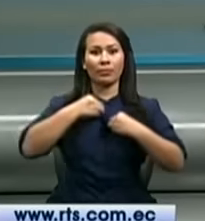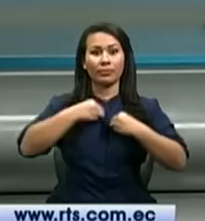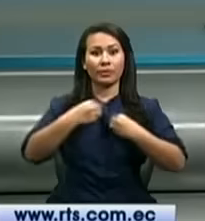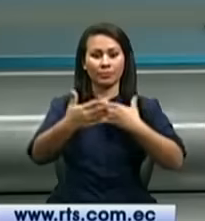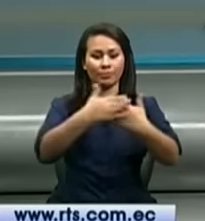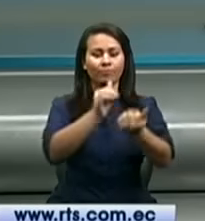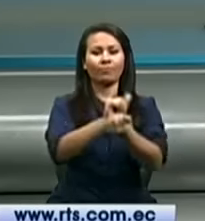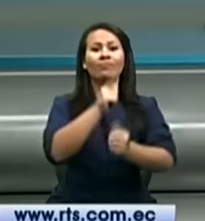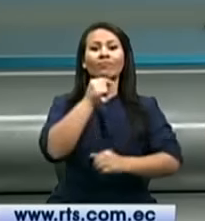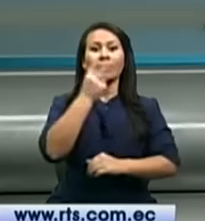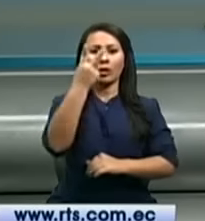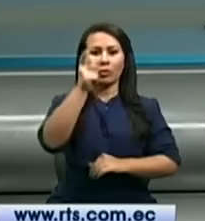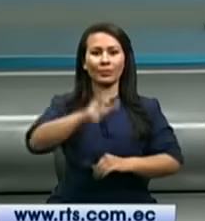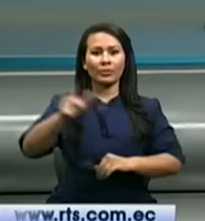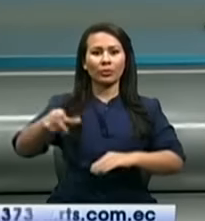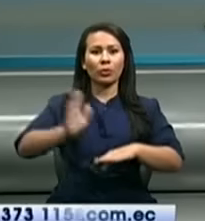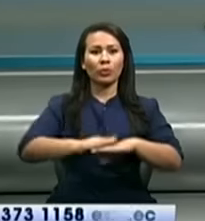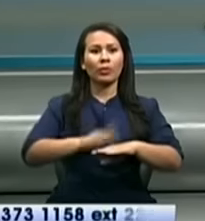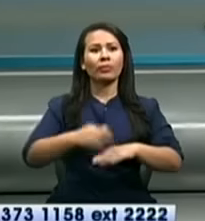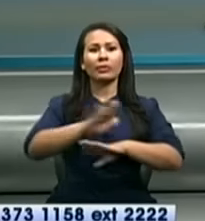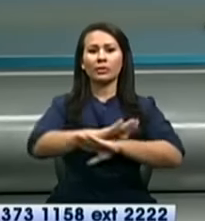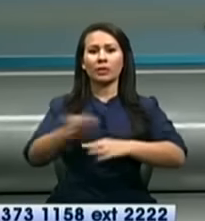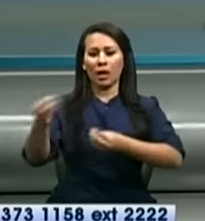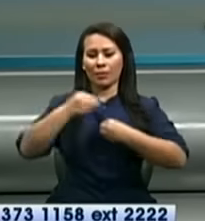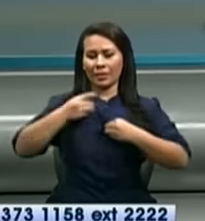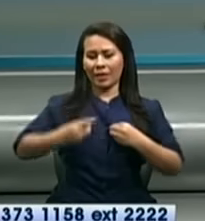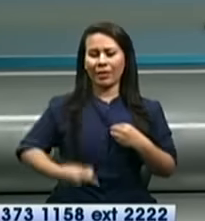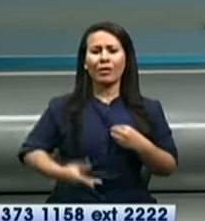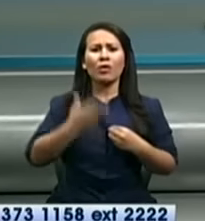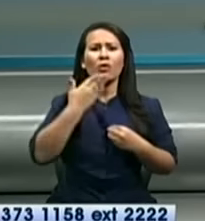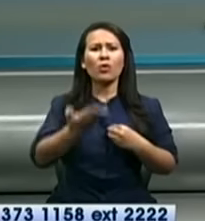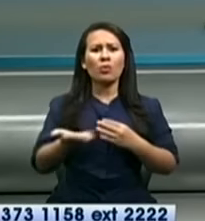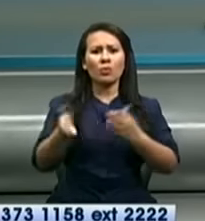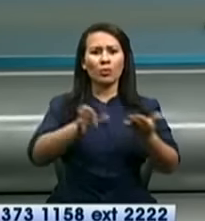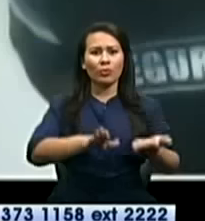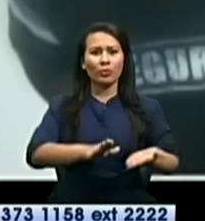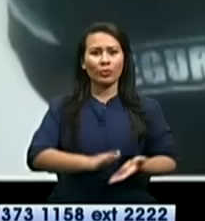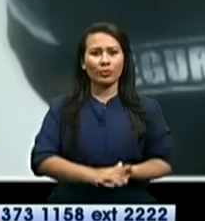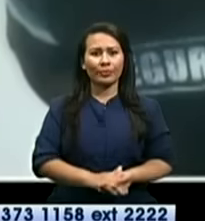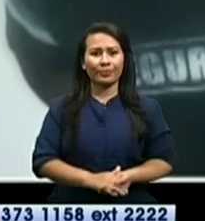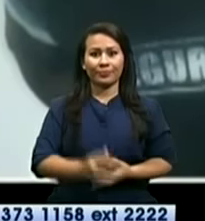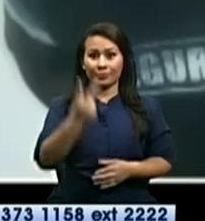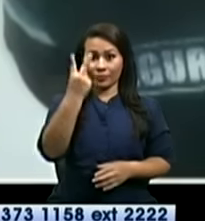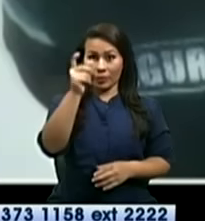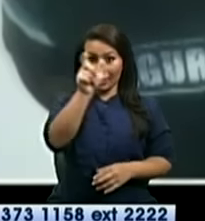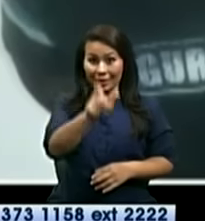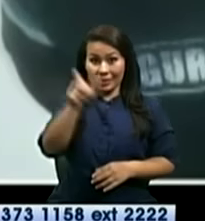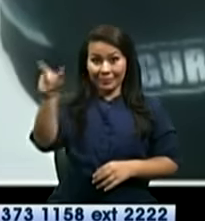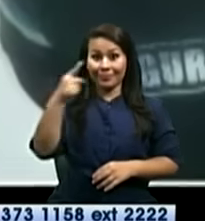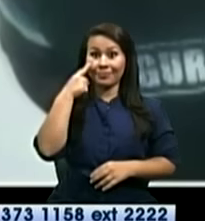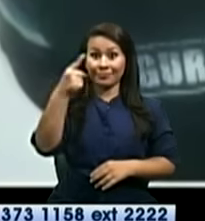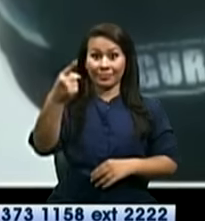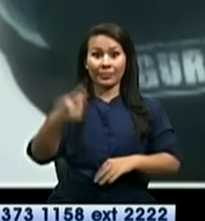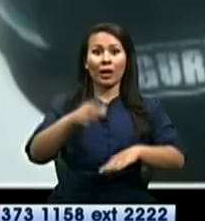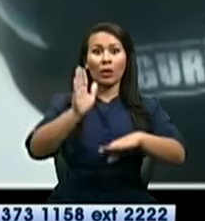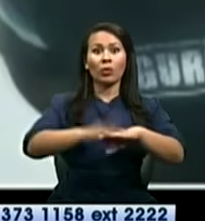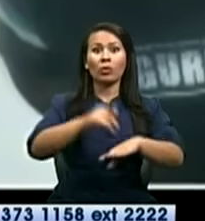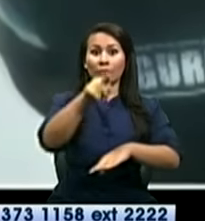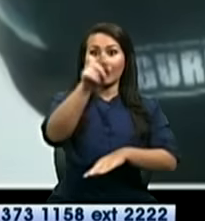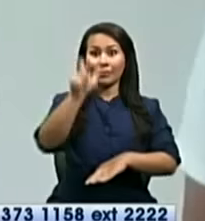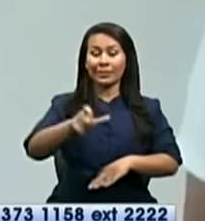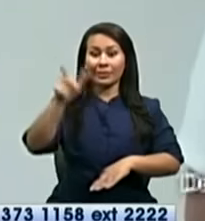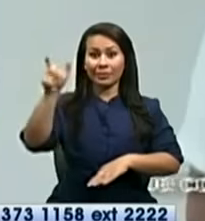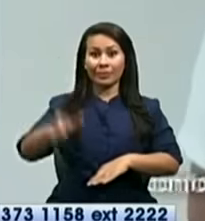y revelaron detalles sobre el supuesto móvil del crimen. Los dos detenidos y sospechosos del